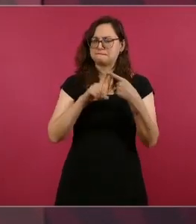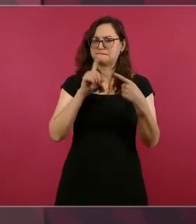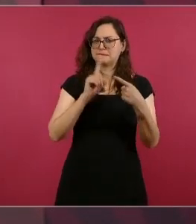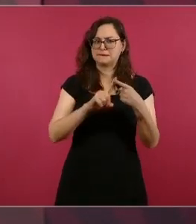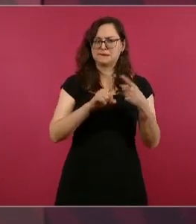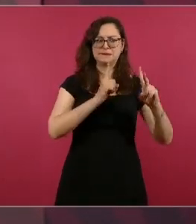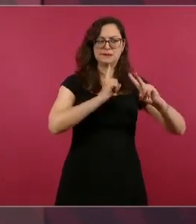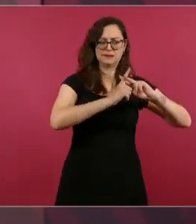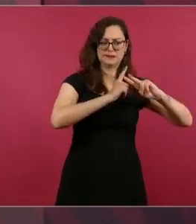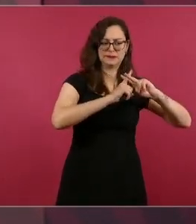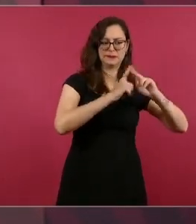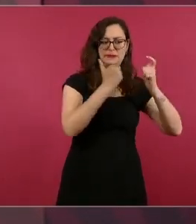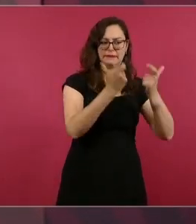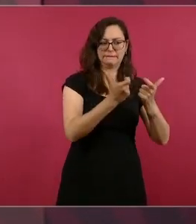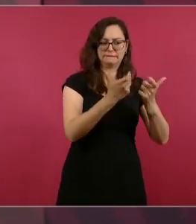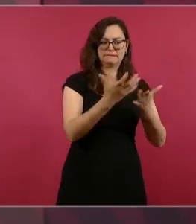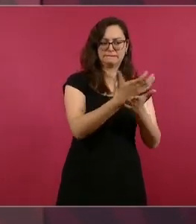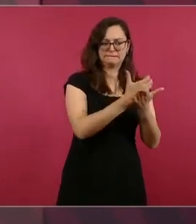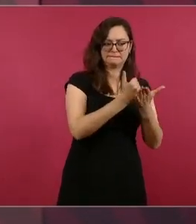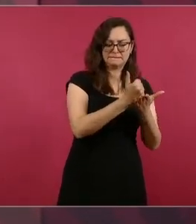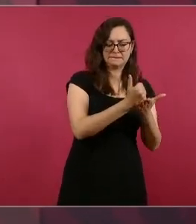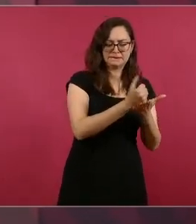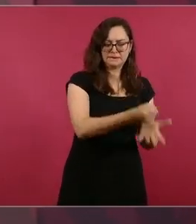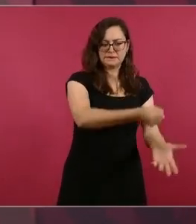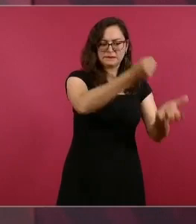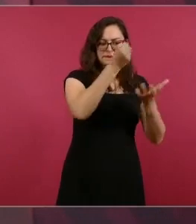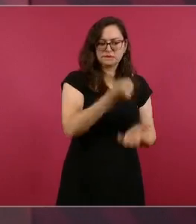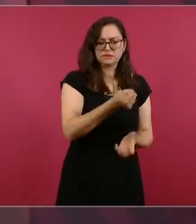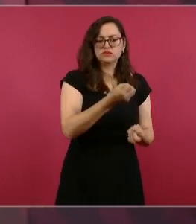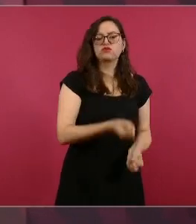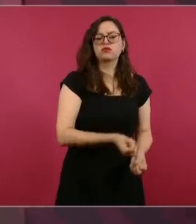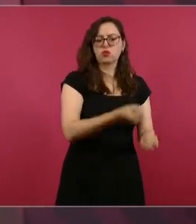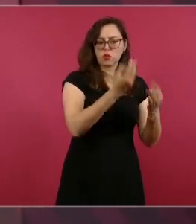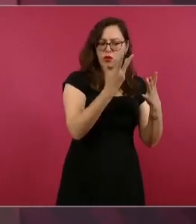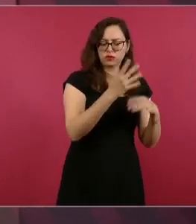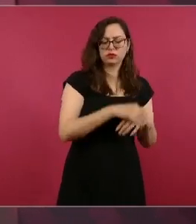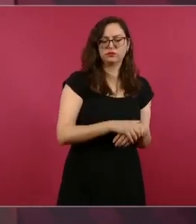cuántas personas han sido sancionadas,